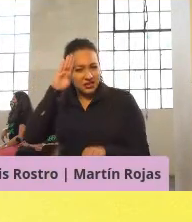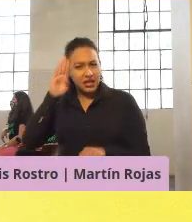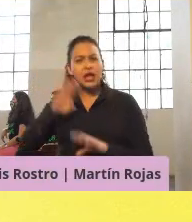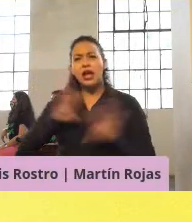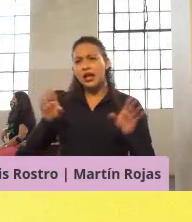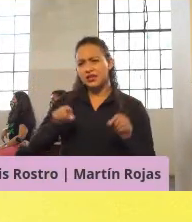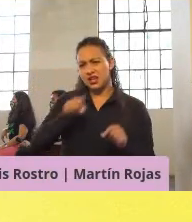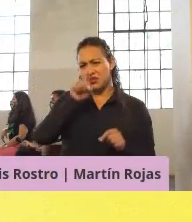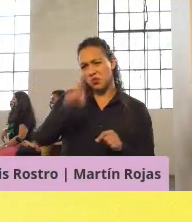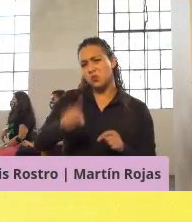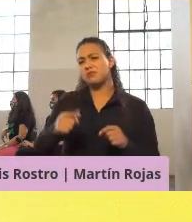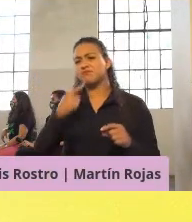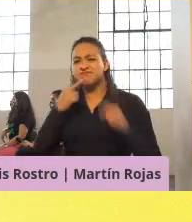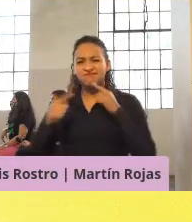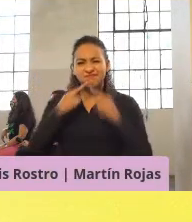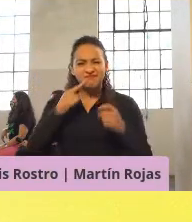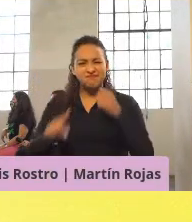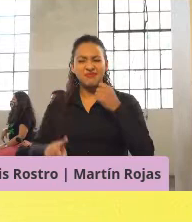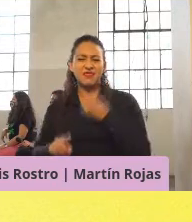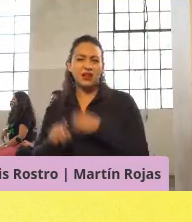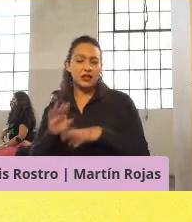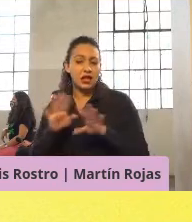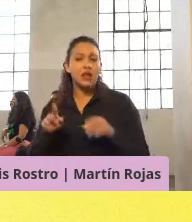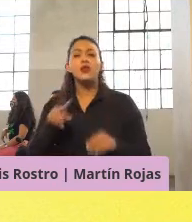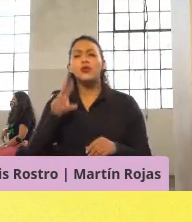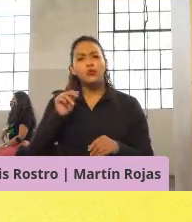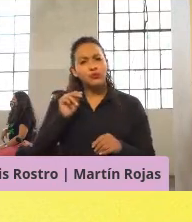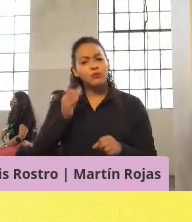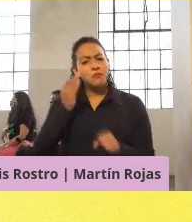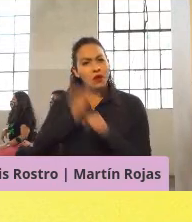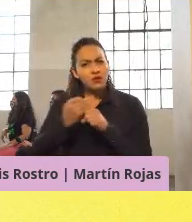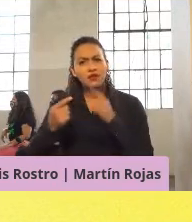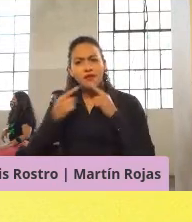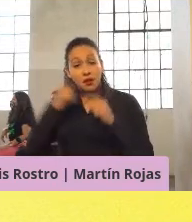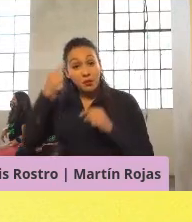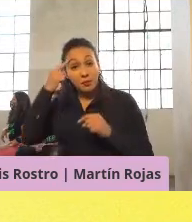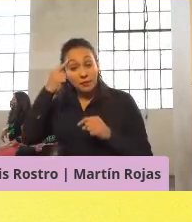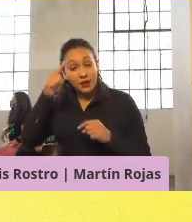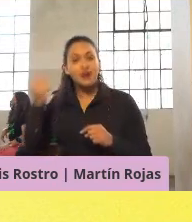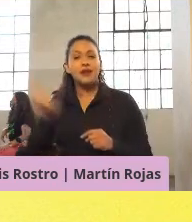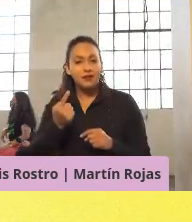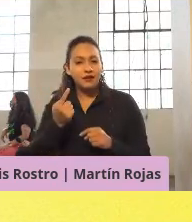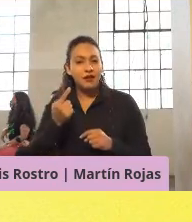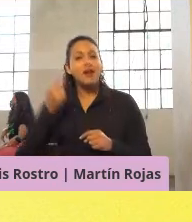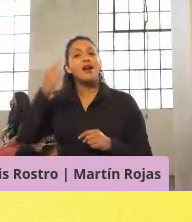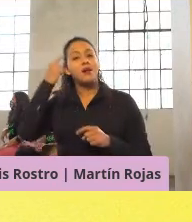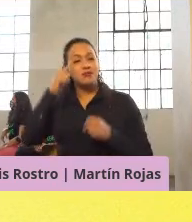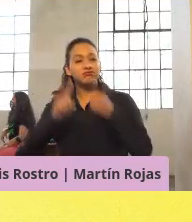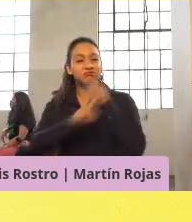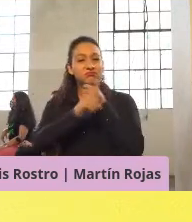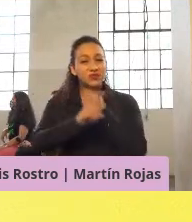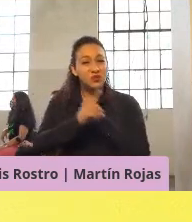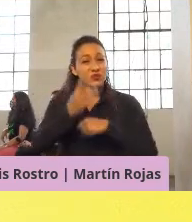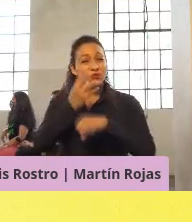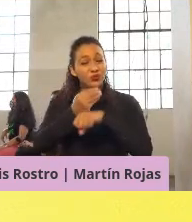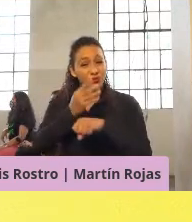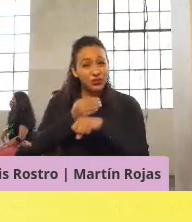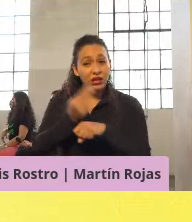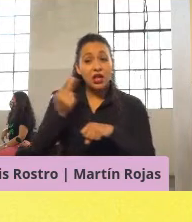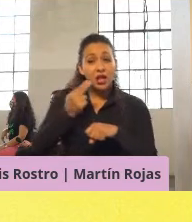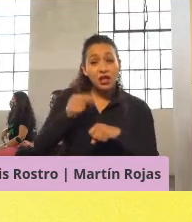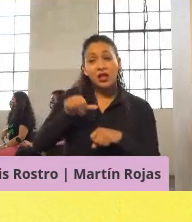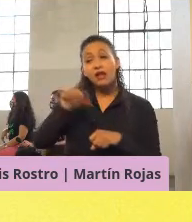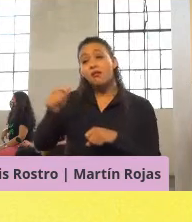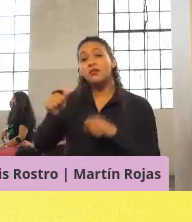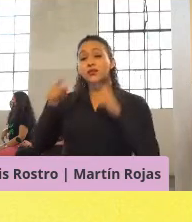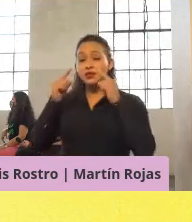ya. Pero estamos viviendo una evolución tanto del movimiento como de la sociedad, como, o sea, todo lo que está sucediendo, y tenemos que escuchar,